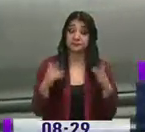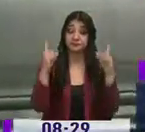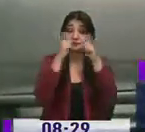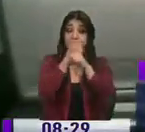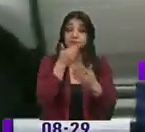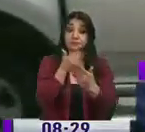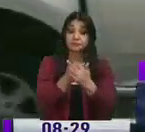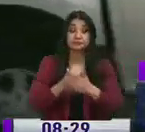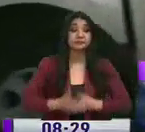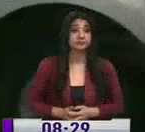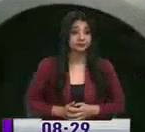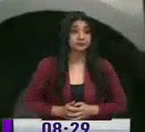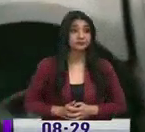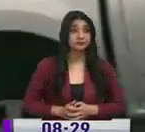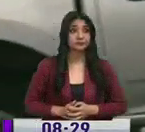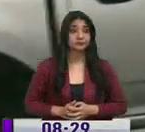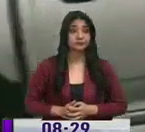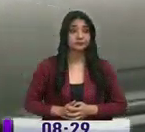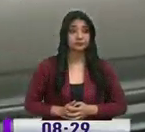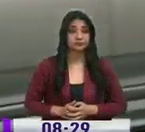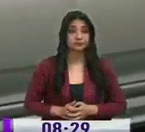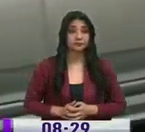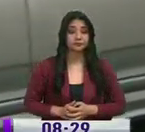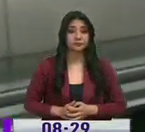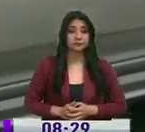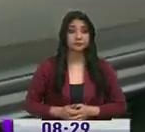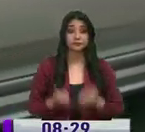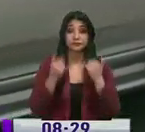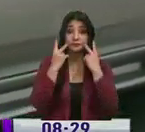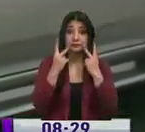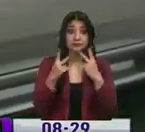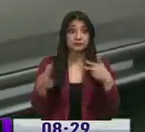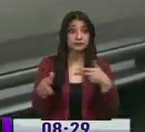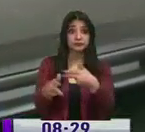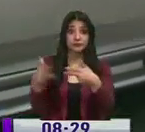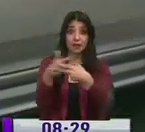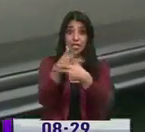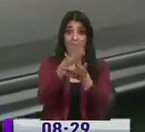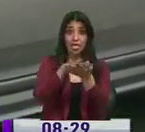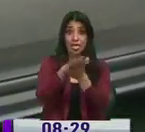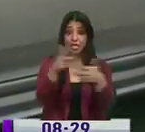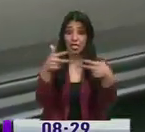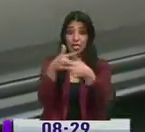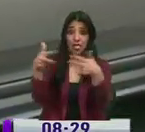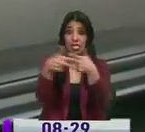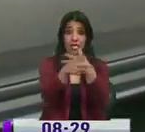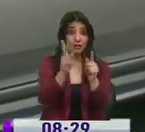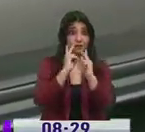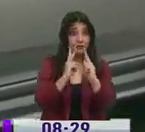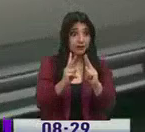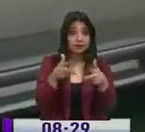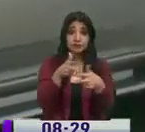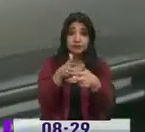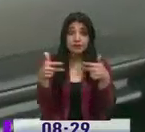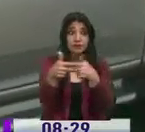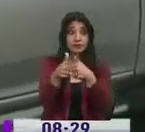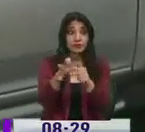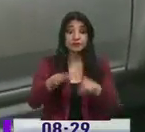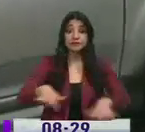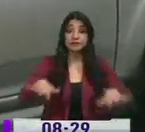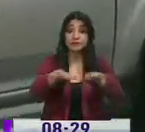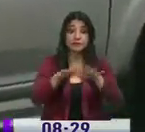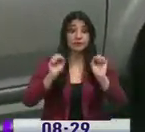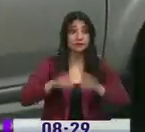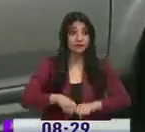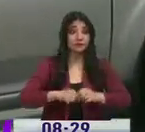Muchísimas gracias, vecina. Ustedes pueden ver en las imágenes, realmente así es como se congestiona este sector. Y